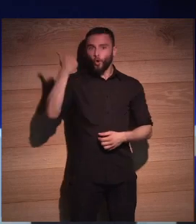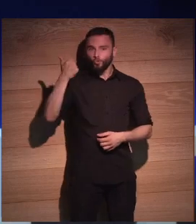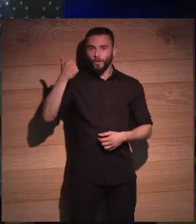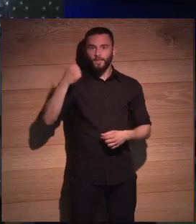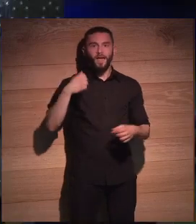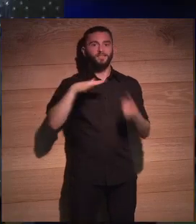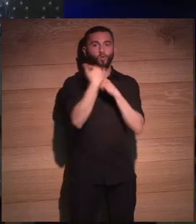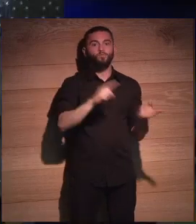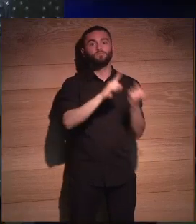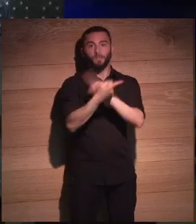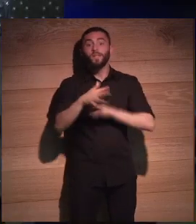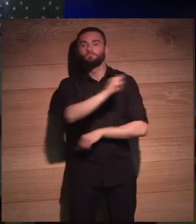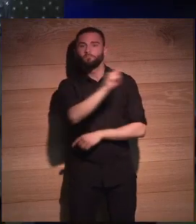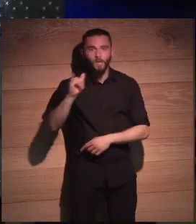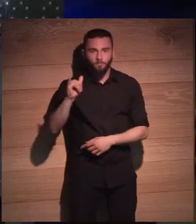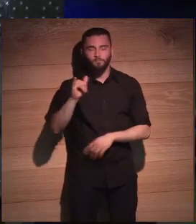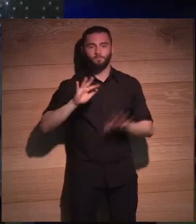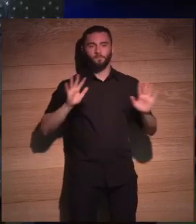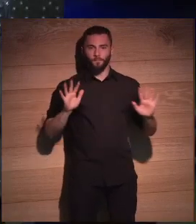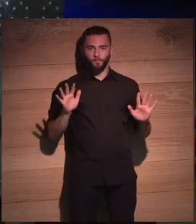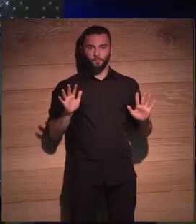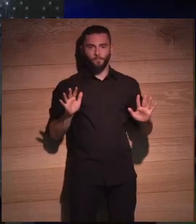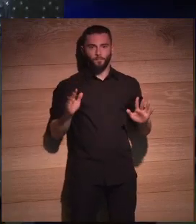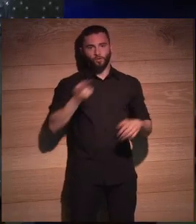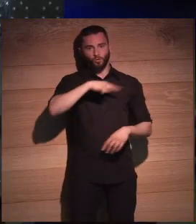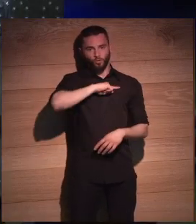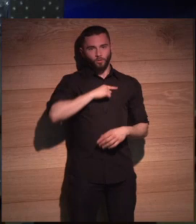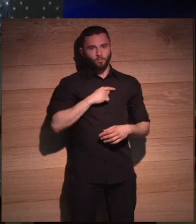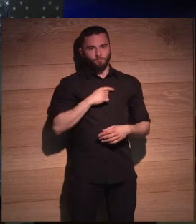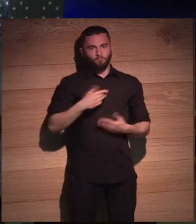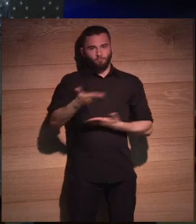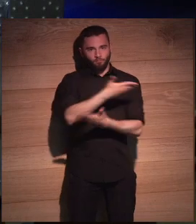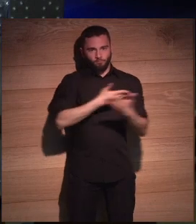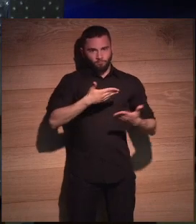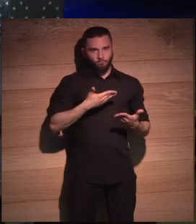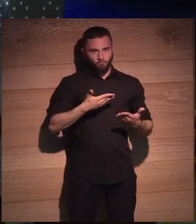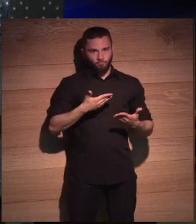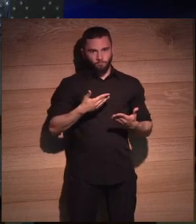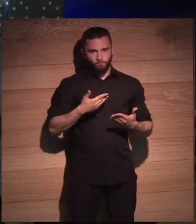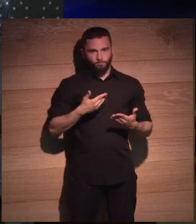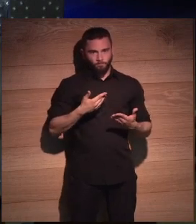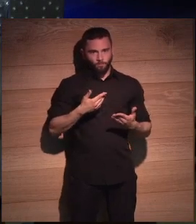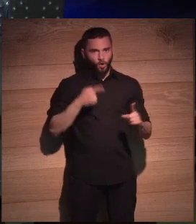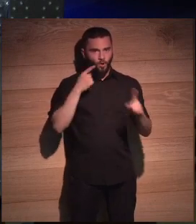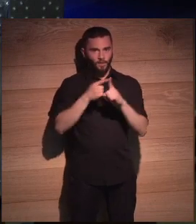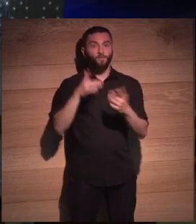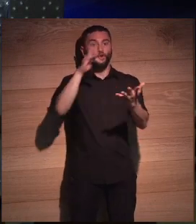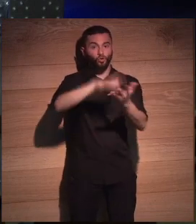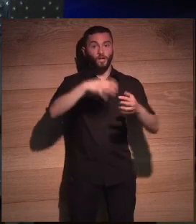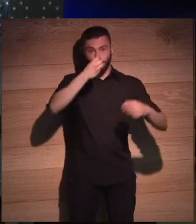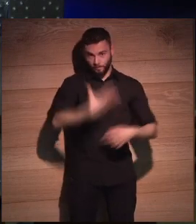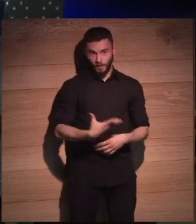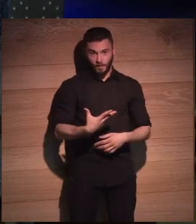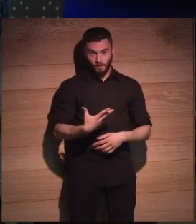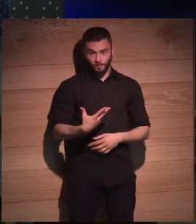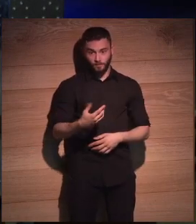tendencia. Pero debemos todos seguir un poco empujando para que esto suceda. Por eso oiréis hablar de nosotros, espero que para bien,